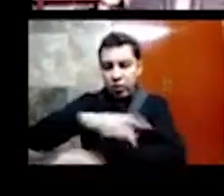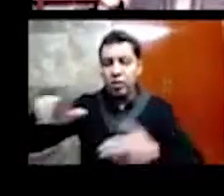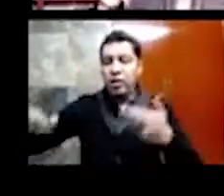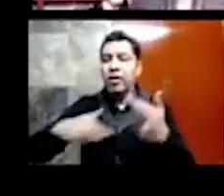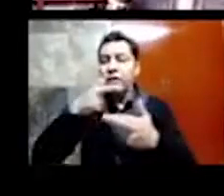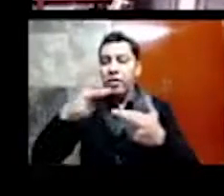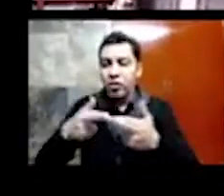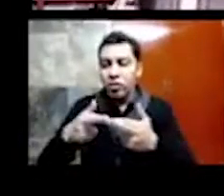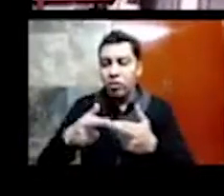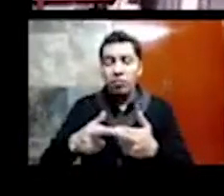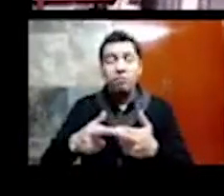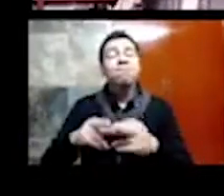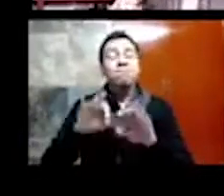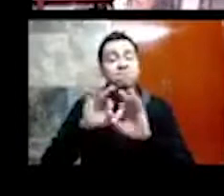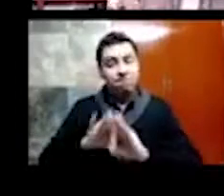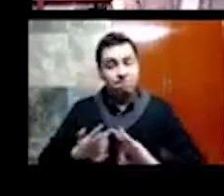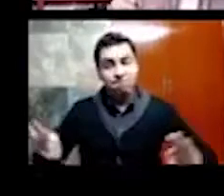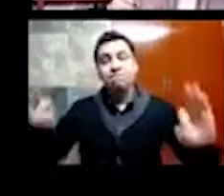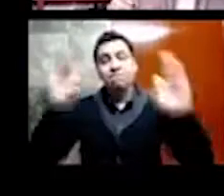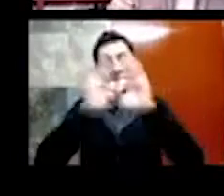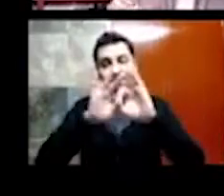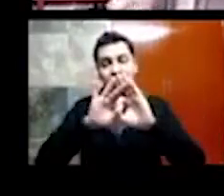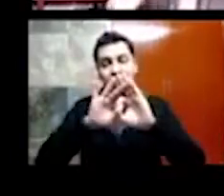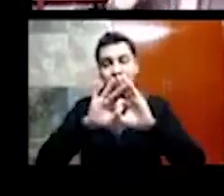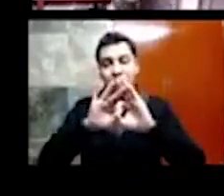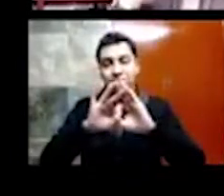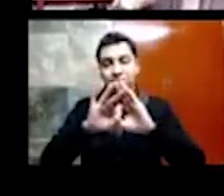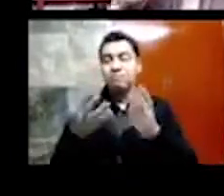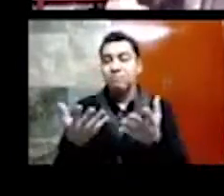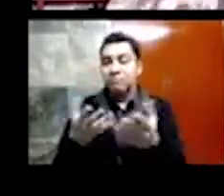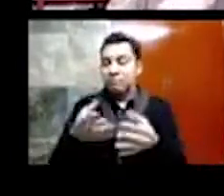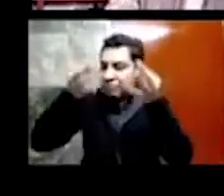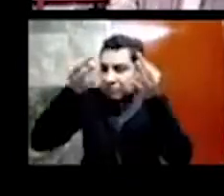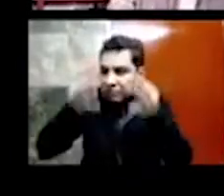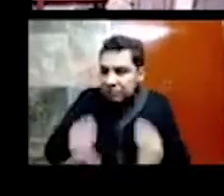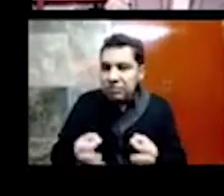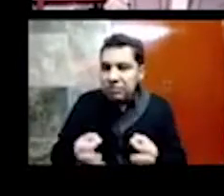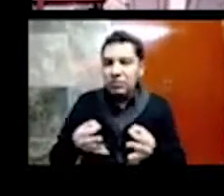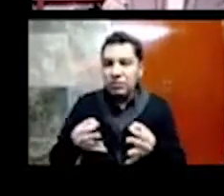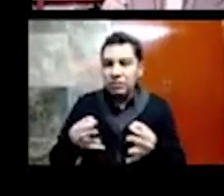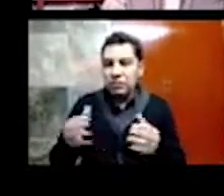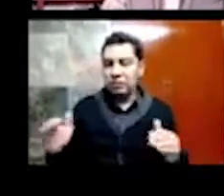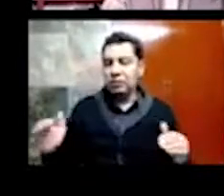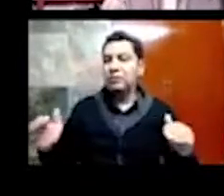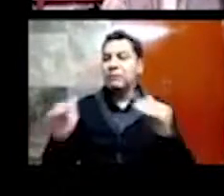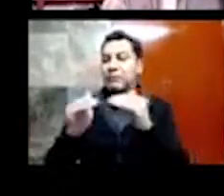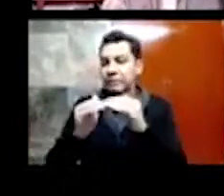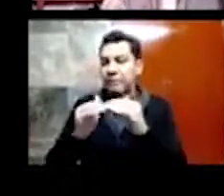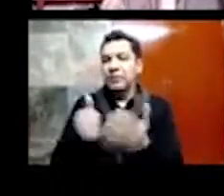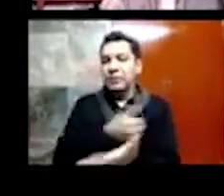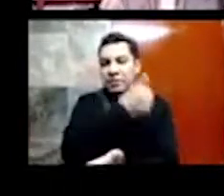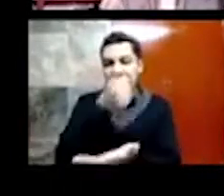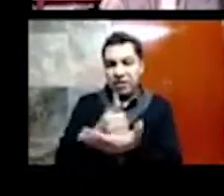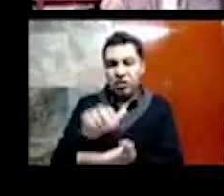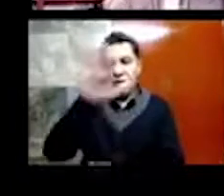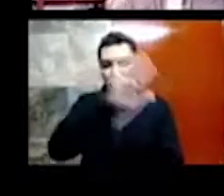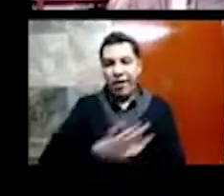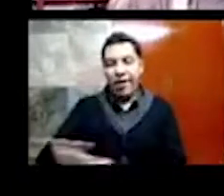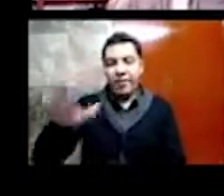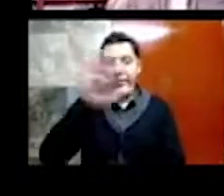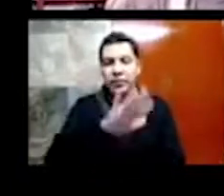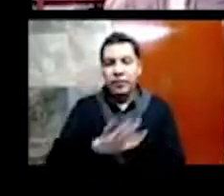muy importante que llega a competir en calidad con la arquitectura del centro. Esta es